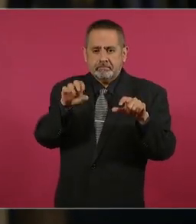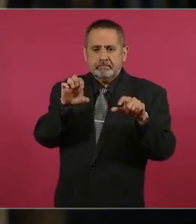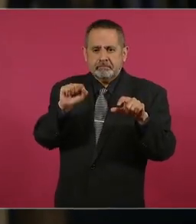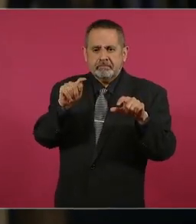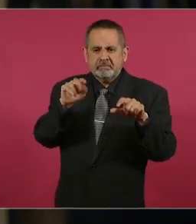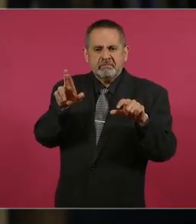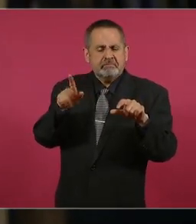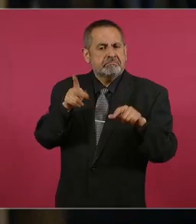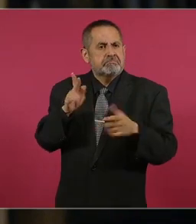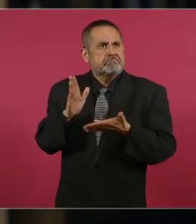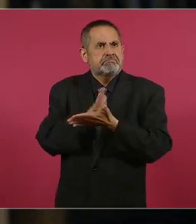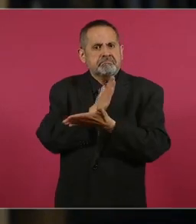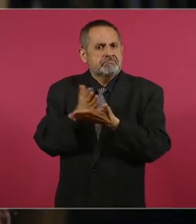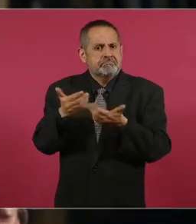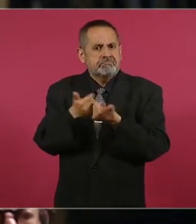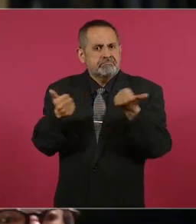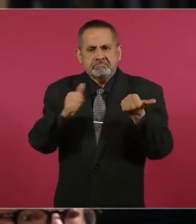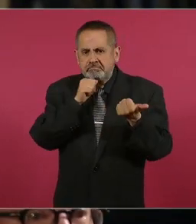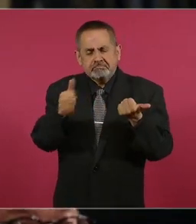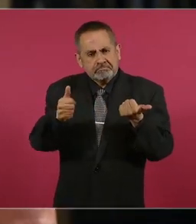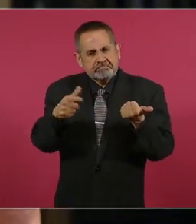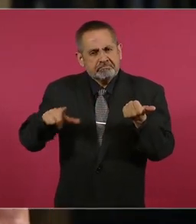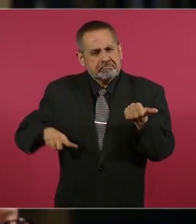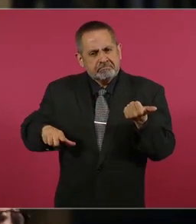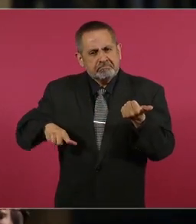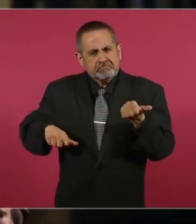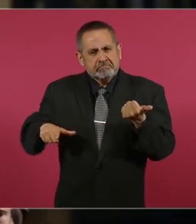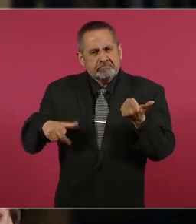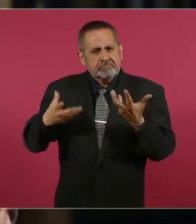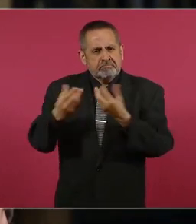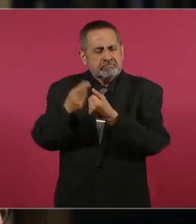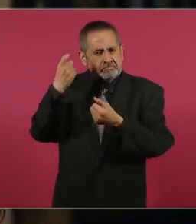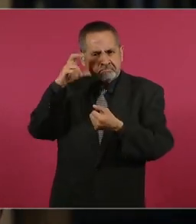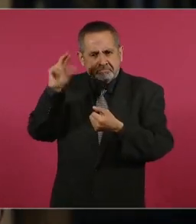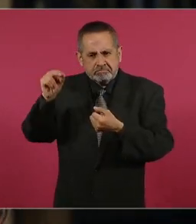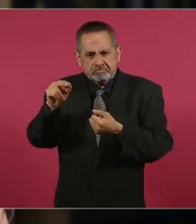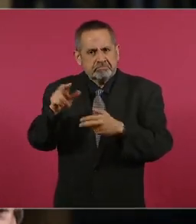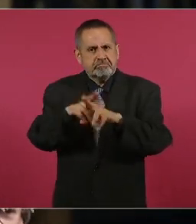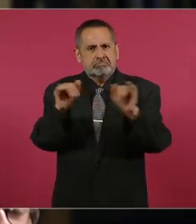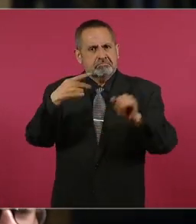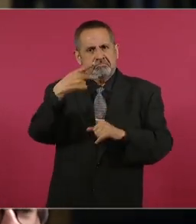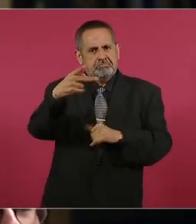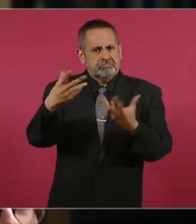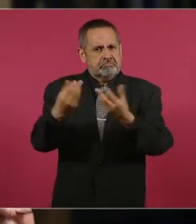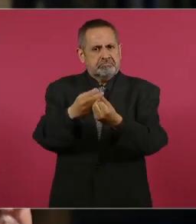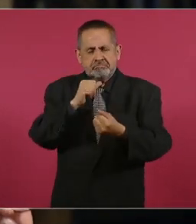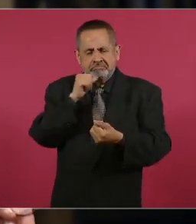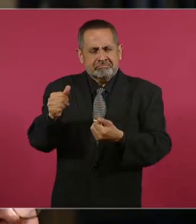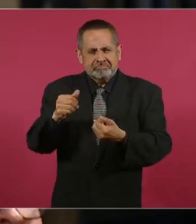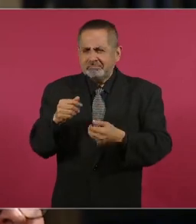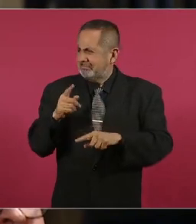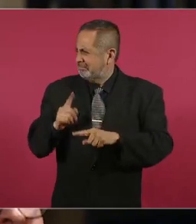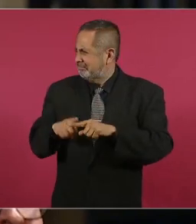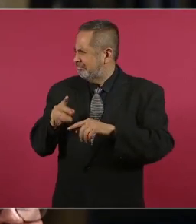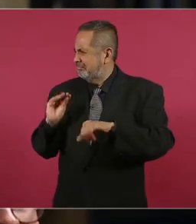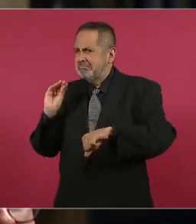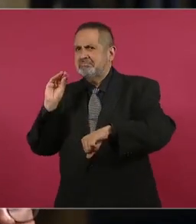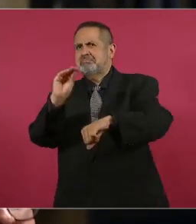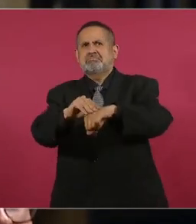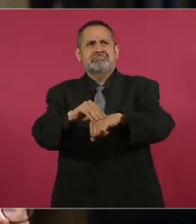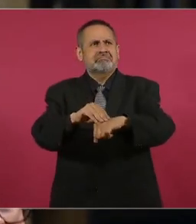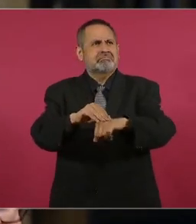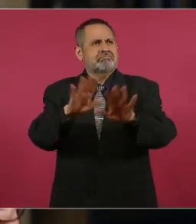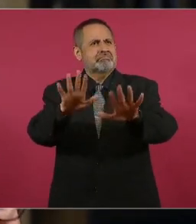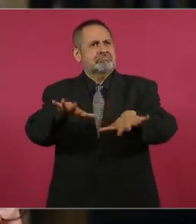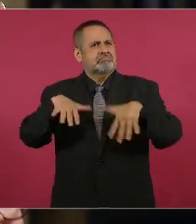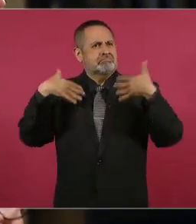No tiene nada que ver con el actual gobierno estatal ni con su administración. ¿Quién le puso Auditorio del Bienestar?